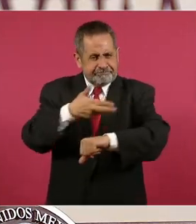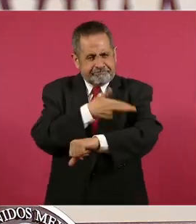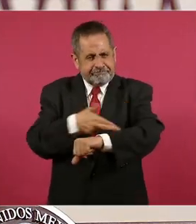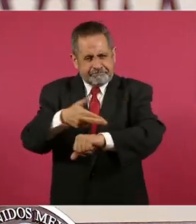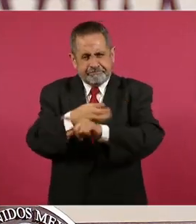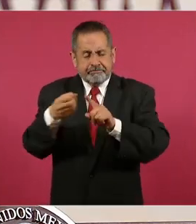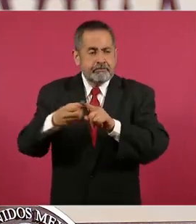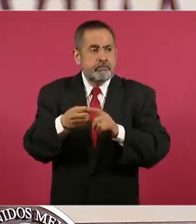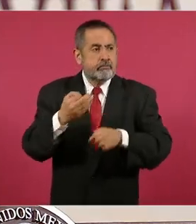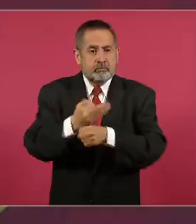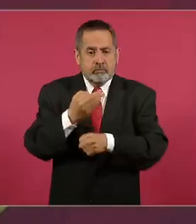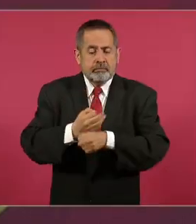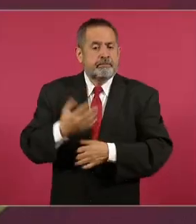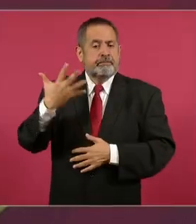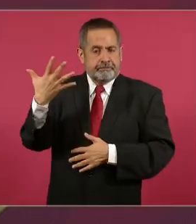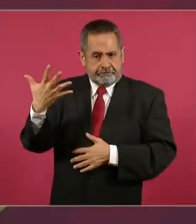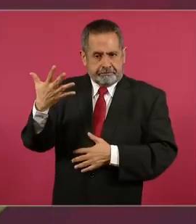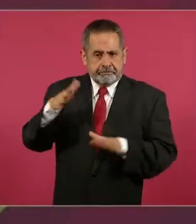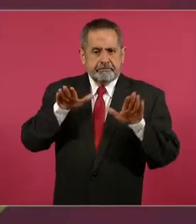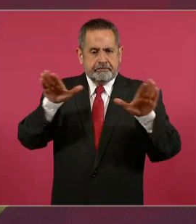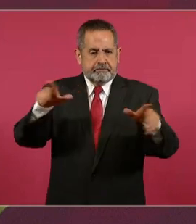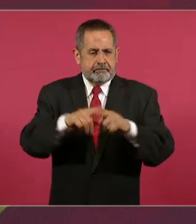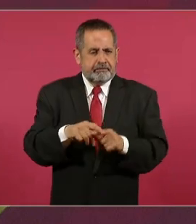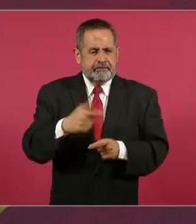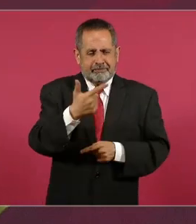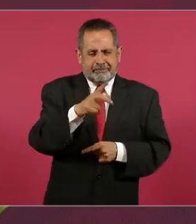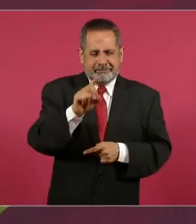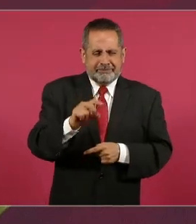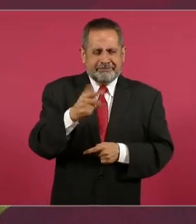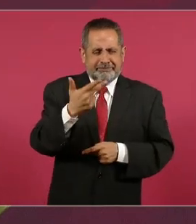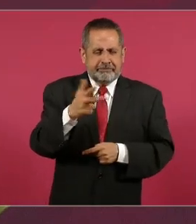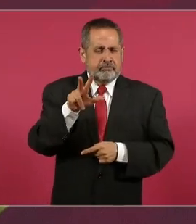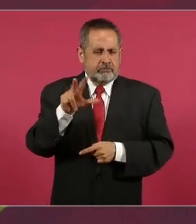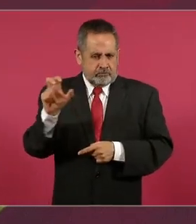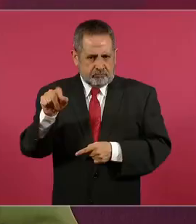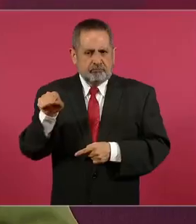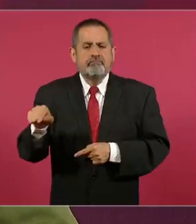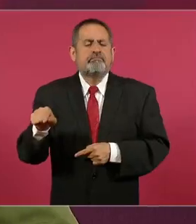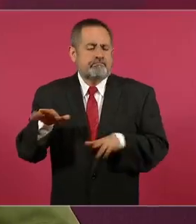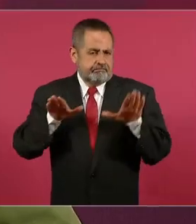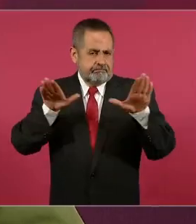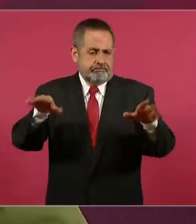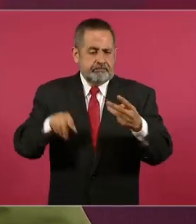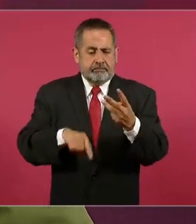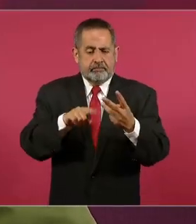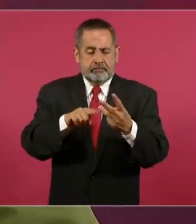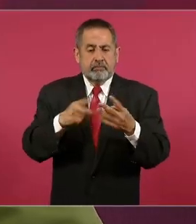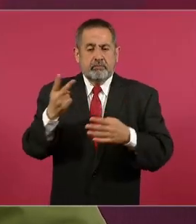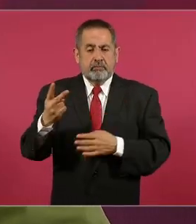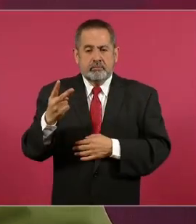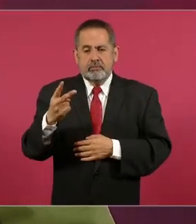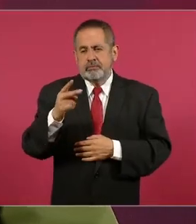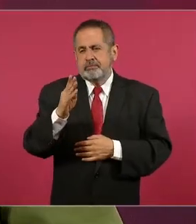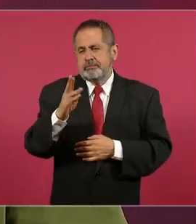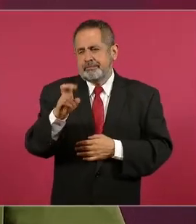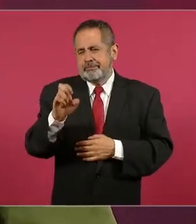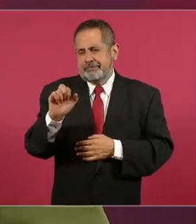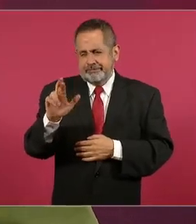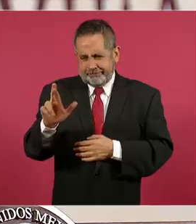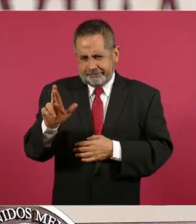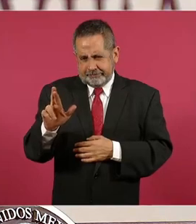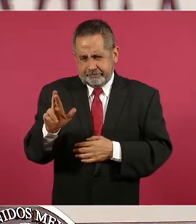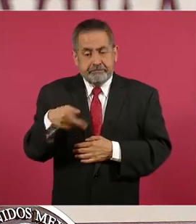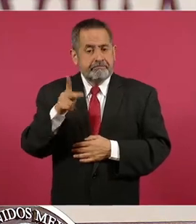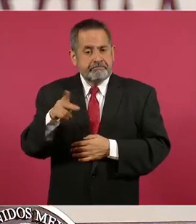con 5 aviones, 3 737-800 y 2 Embraer, pero